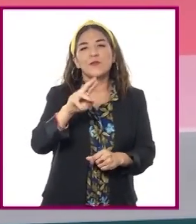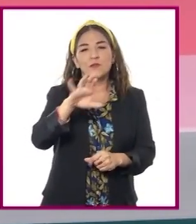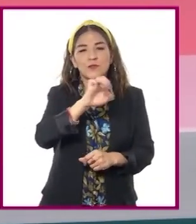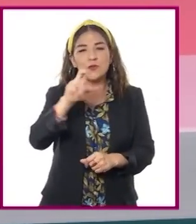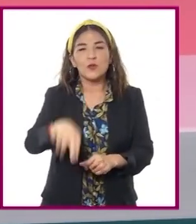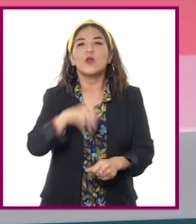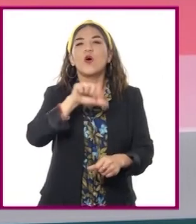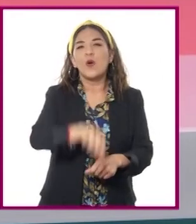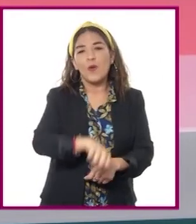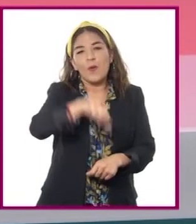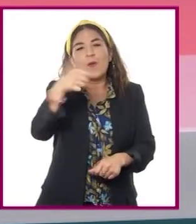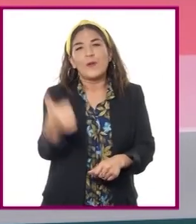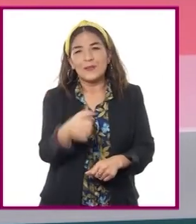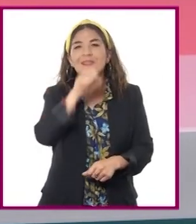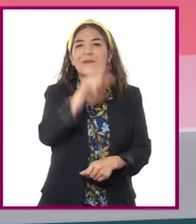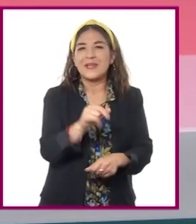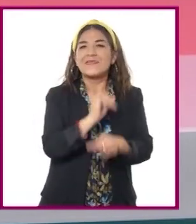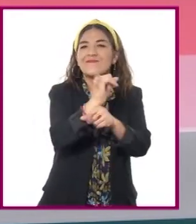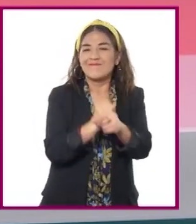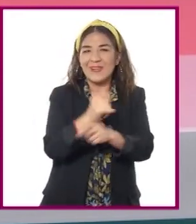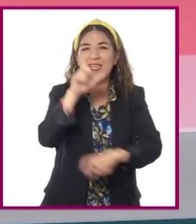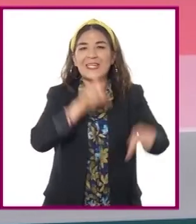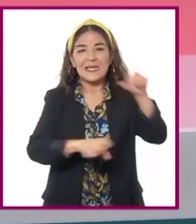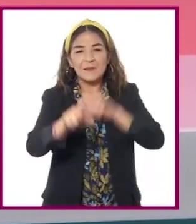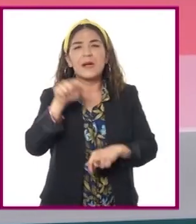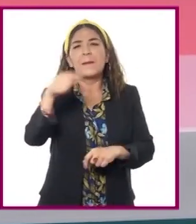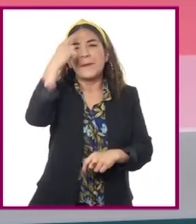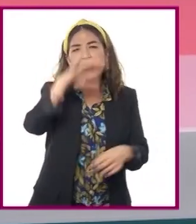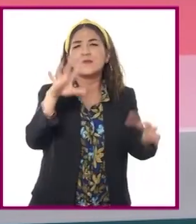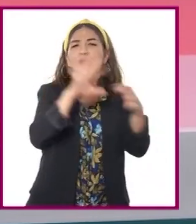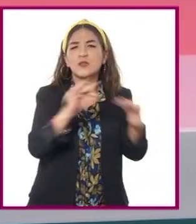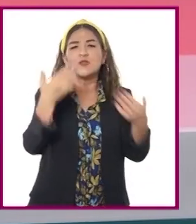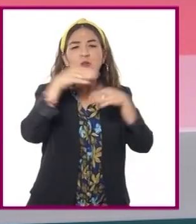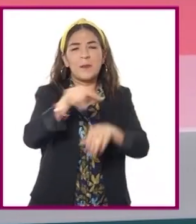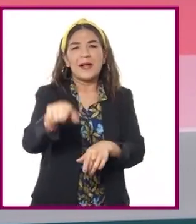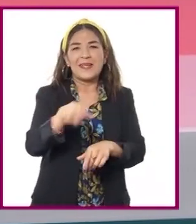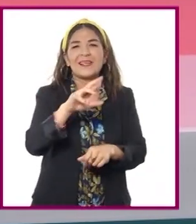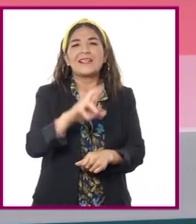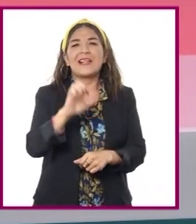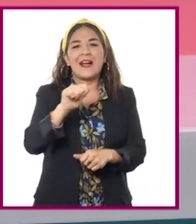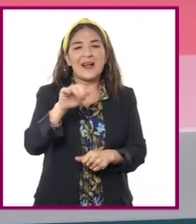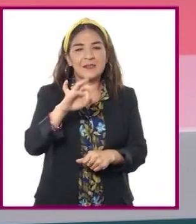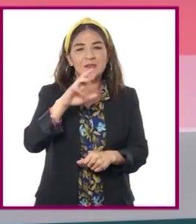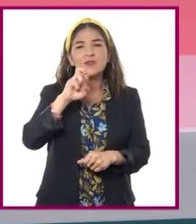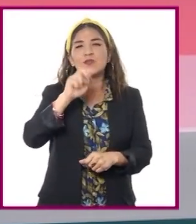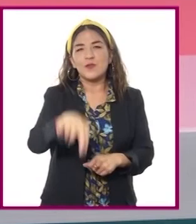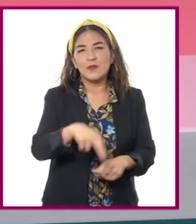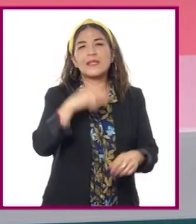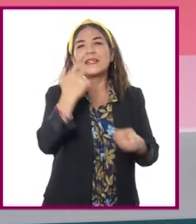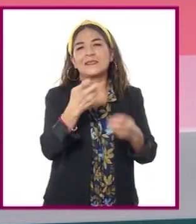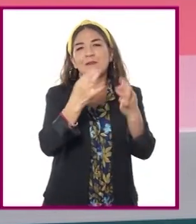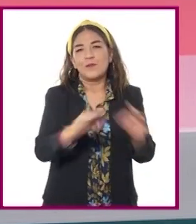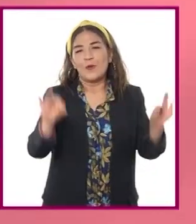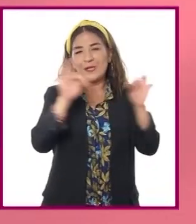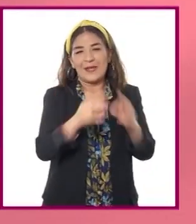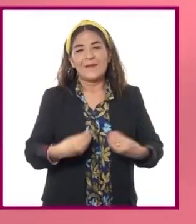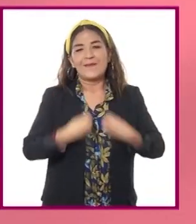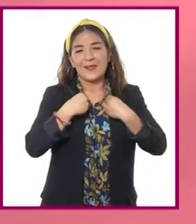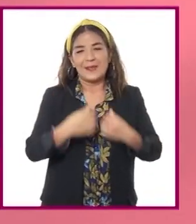presentamos a otro gran detective químico que nos hablará de este tipo de reacciones y su importancia en la vida